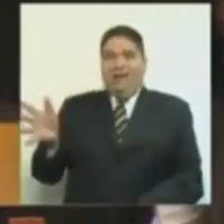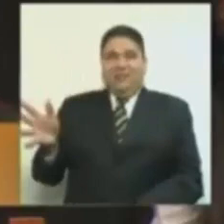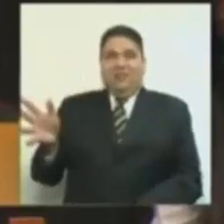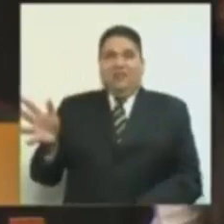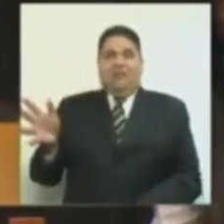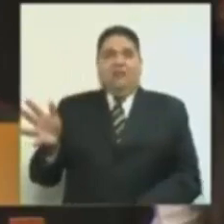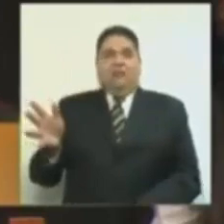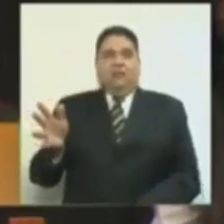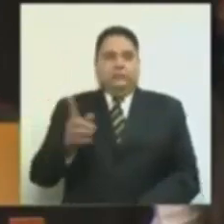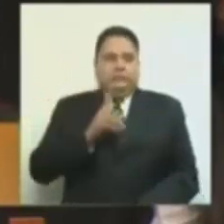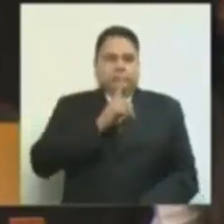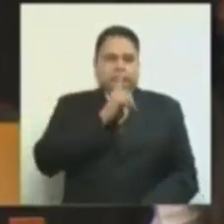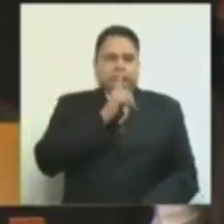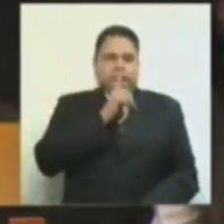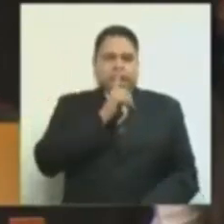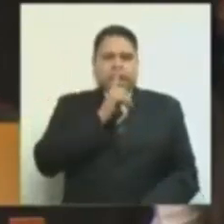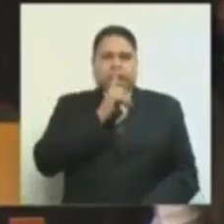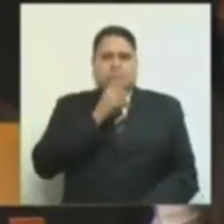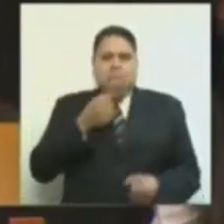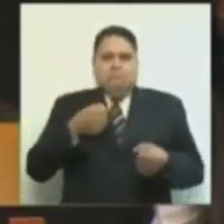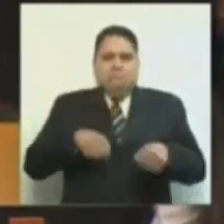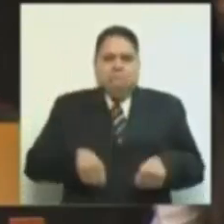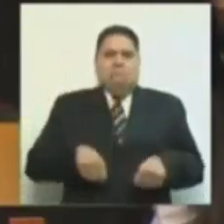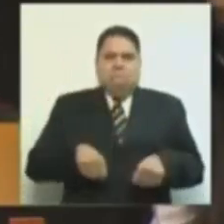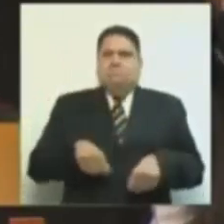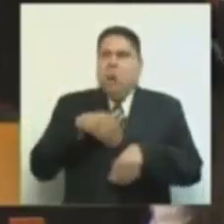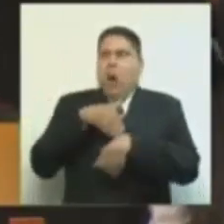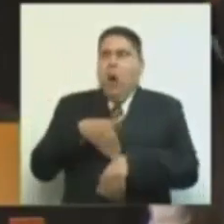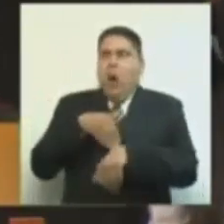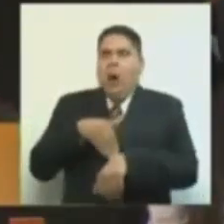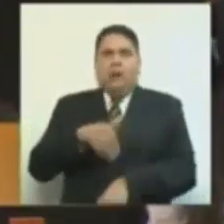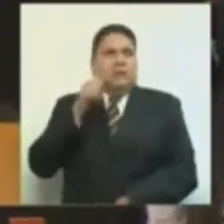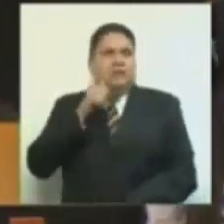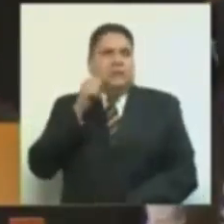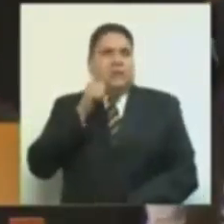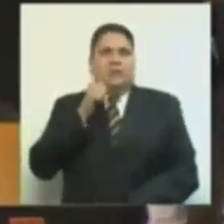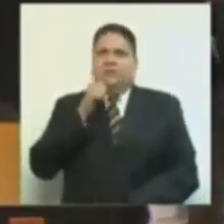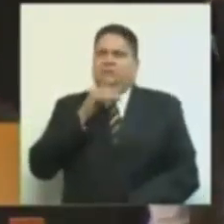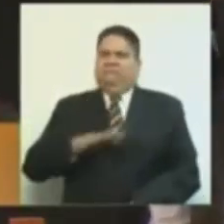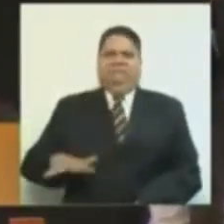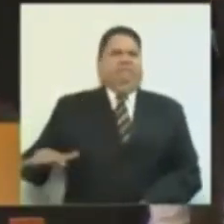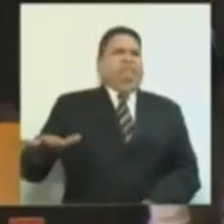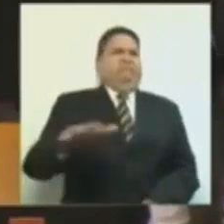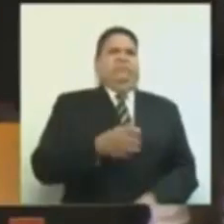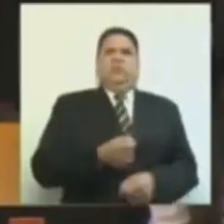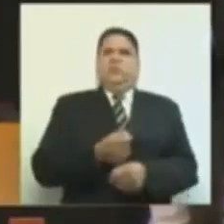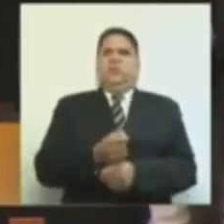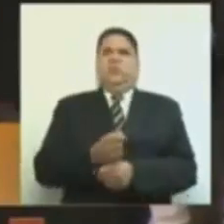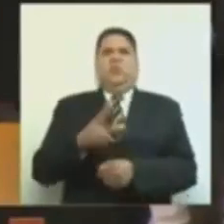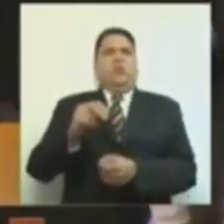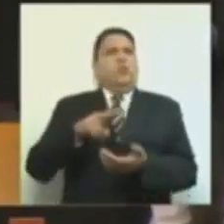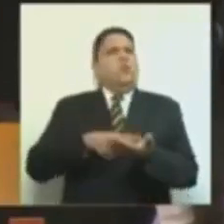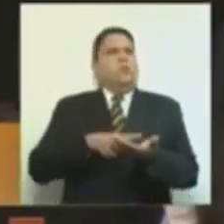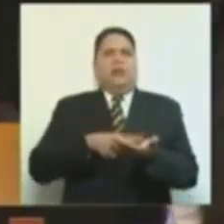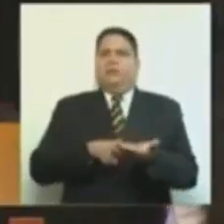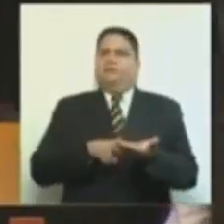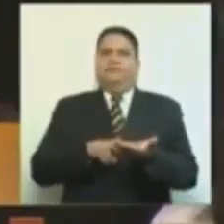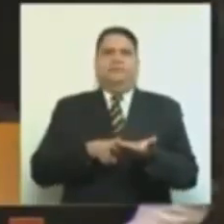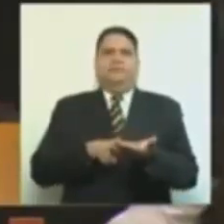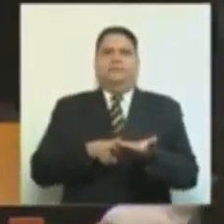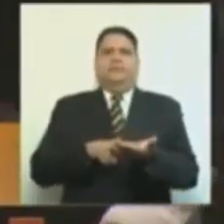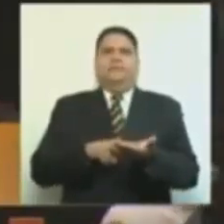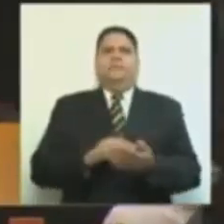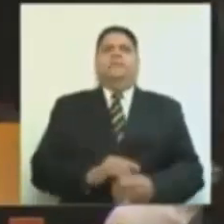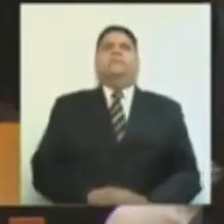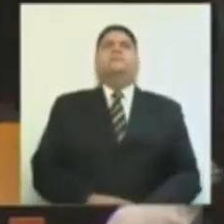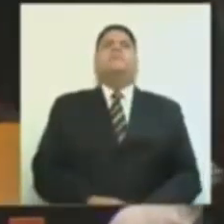se apoderen de nuestro presente y condicionen el futuro de México.